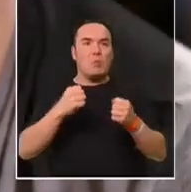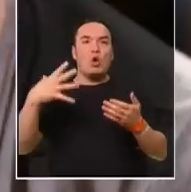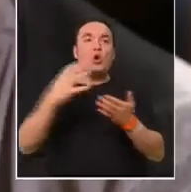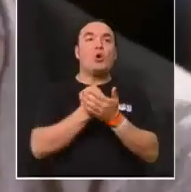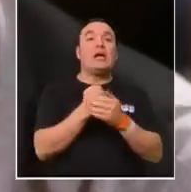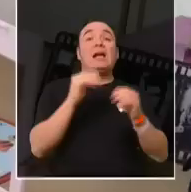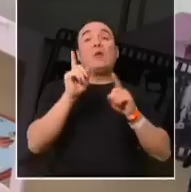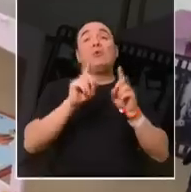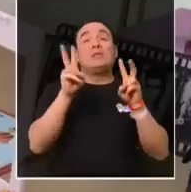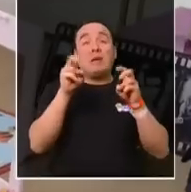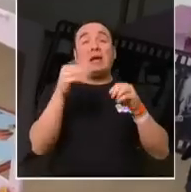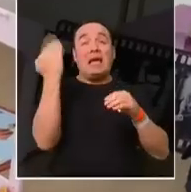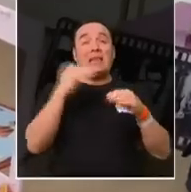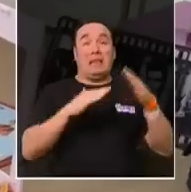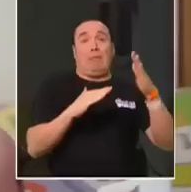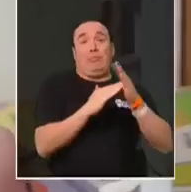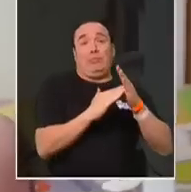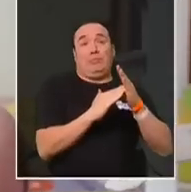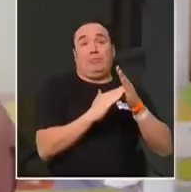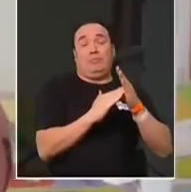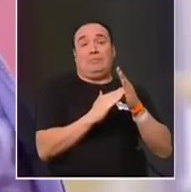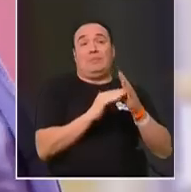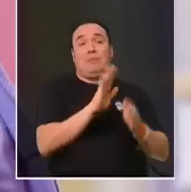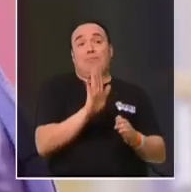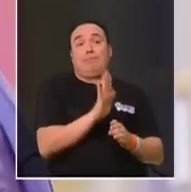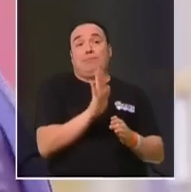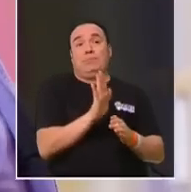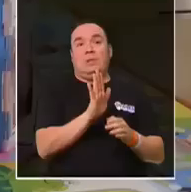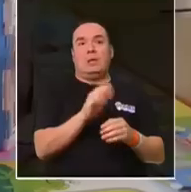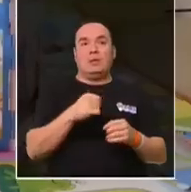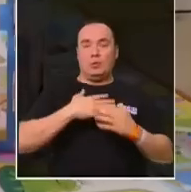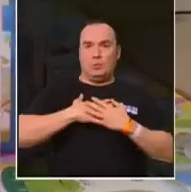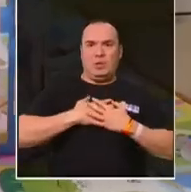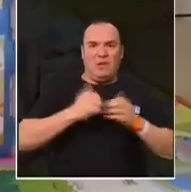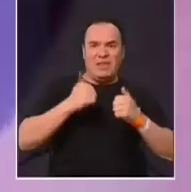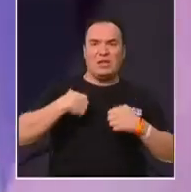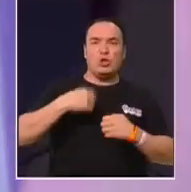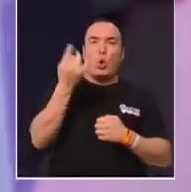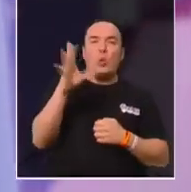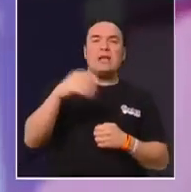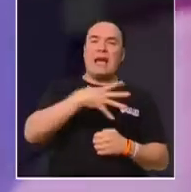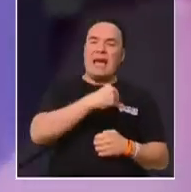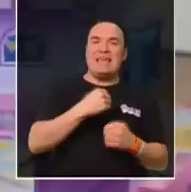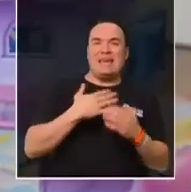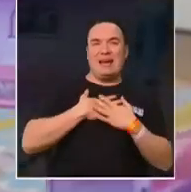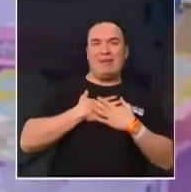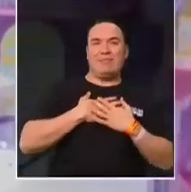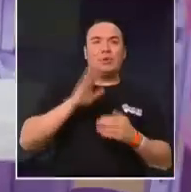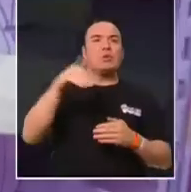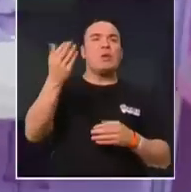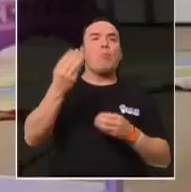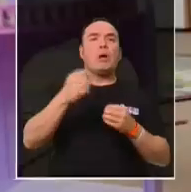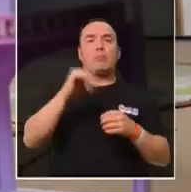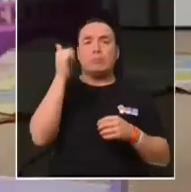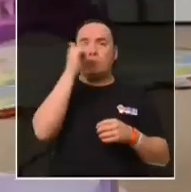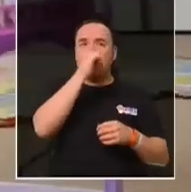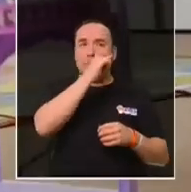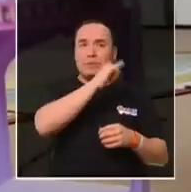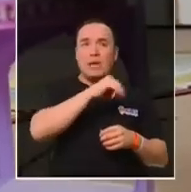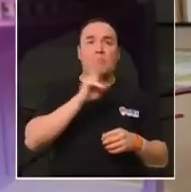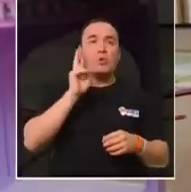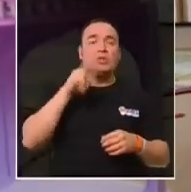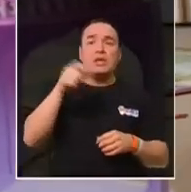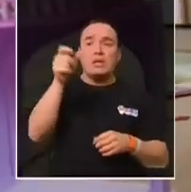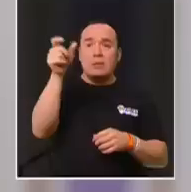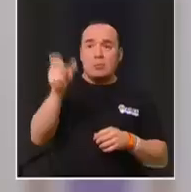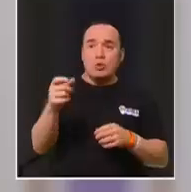dejado perdido alguna vez. Se siente bien ser la hija única, pero después si pasa mucho tiempo sin nadie que